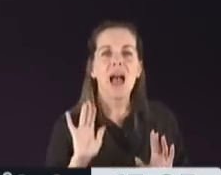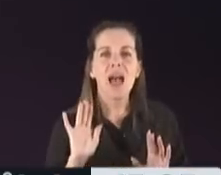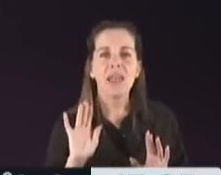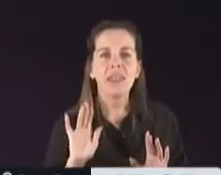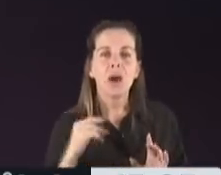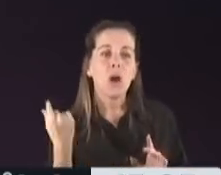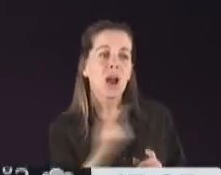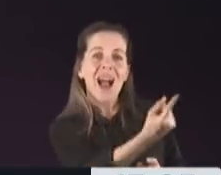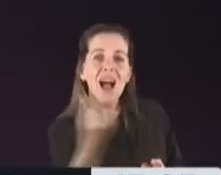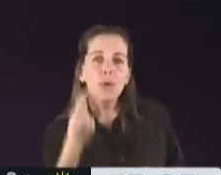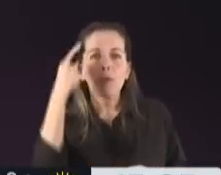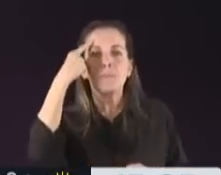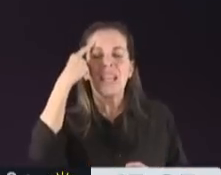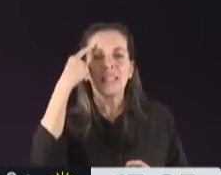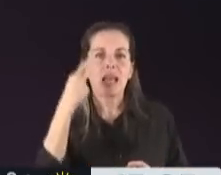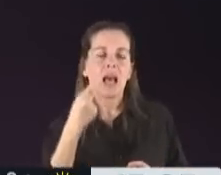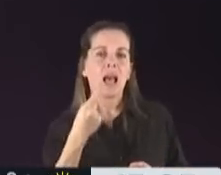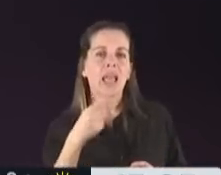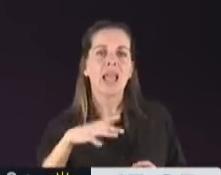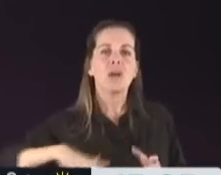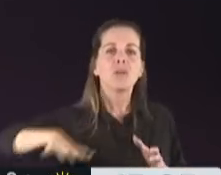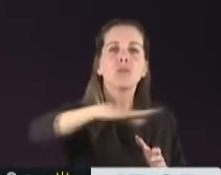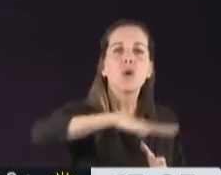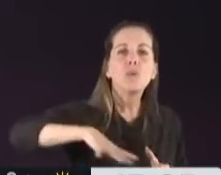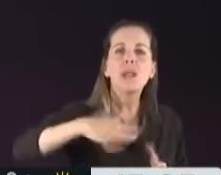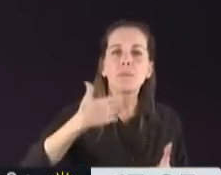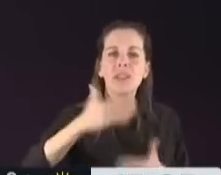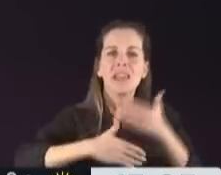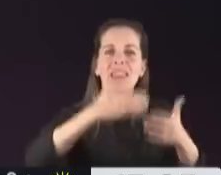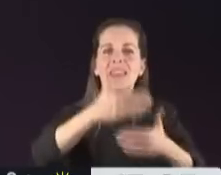cómo creemos que nuestra comunidad debe desarrollarse.